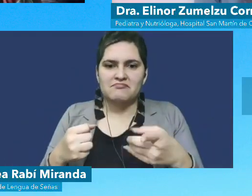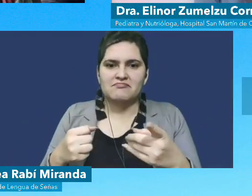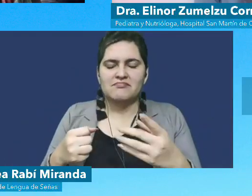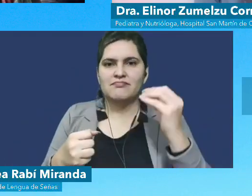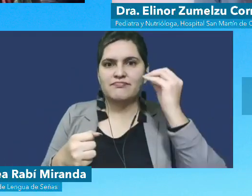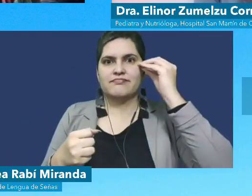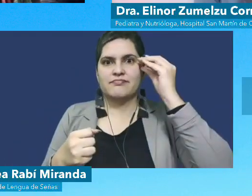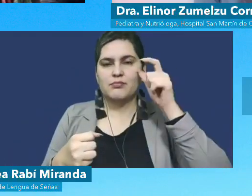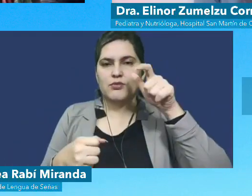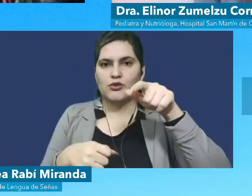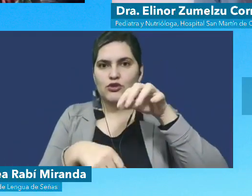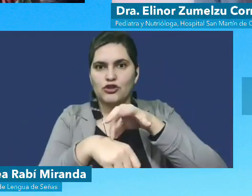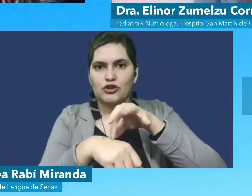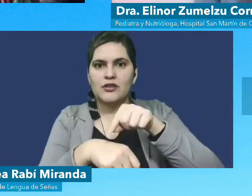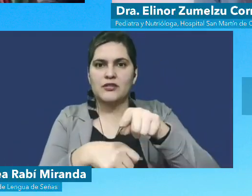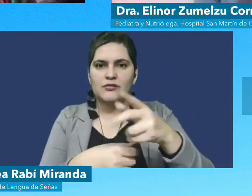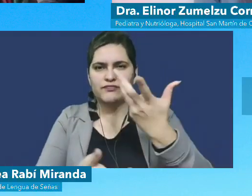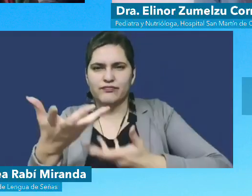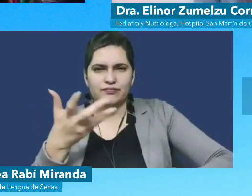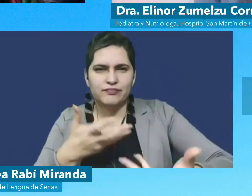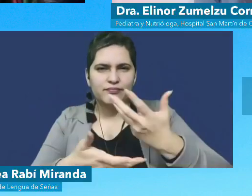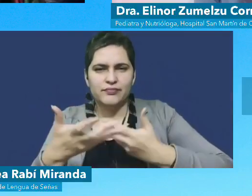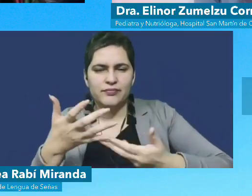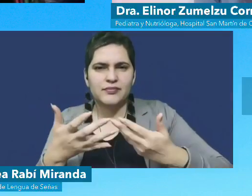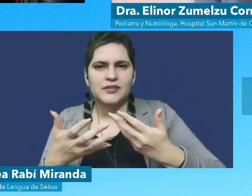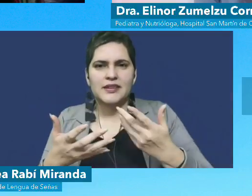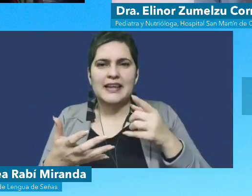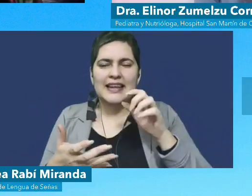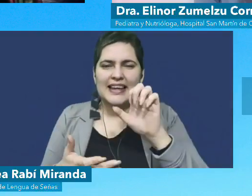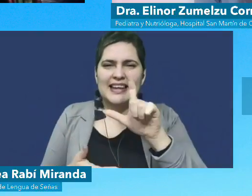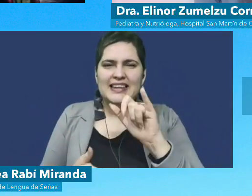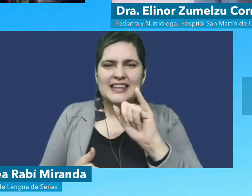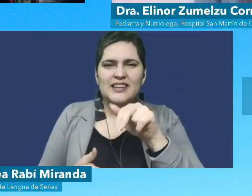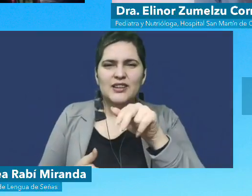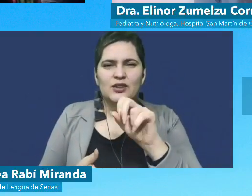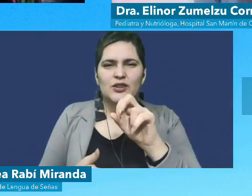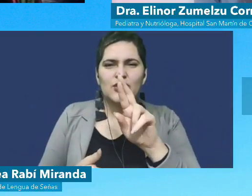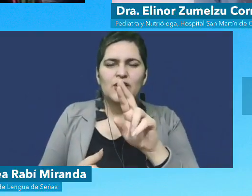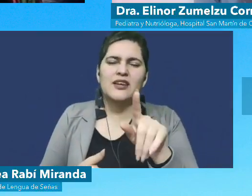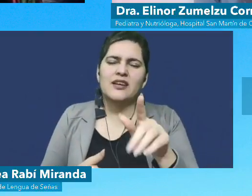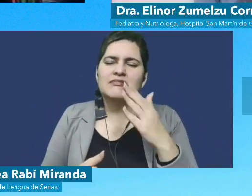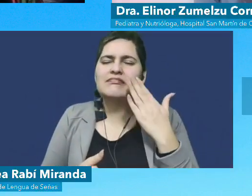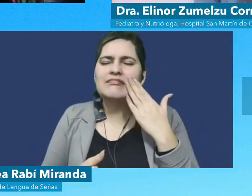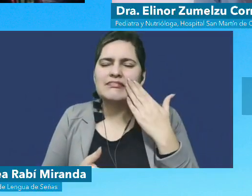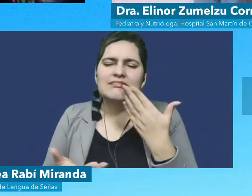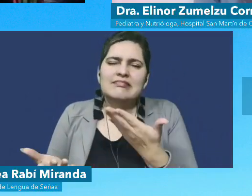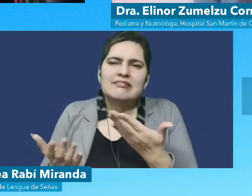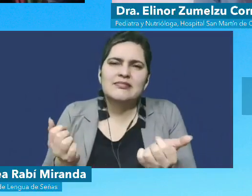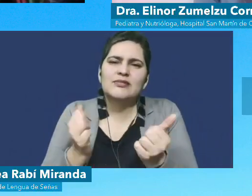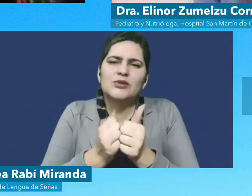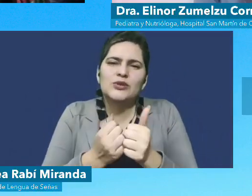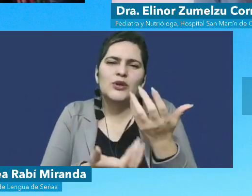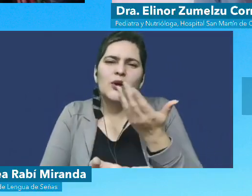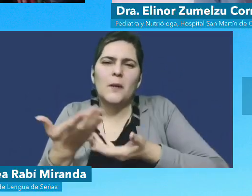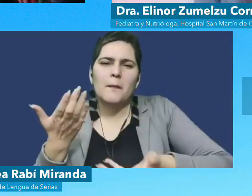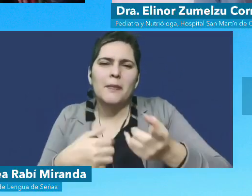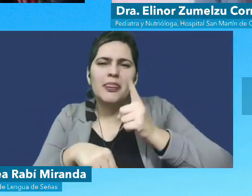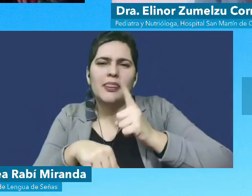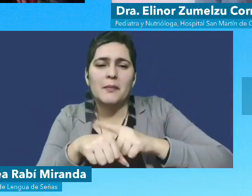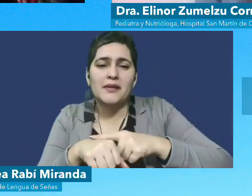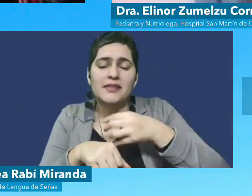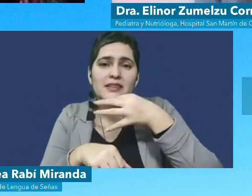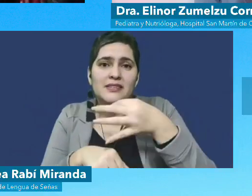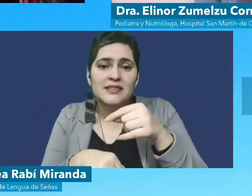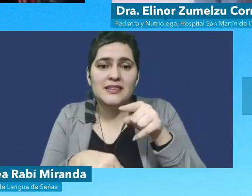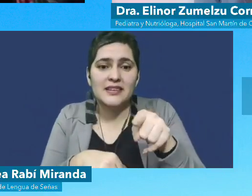de la doctora Elinor Sumelsu, que ha tenido la gentileza de acompañarnos, de compartir su tiempo. Vamos a hacer una infidencia, la doctora estaba hace